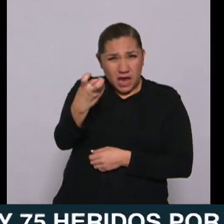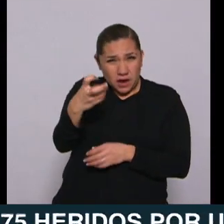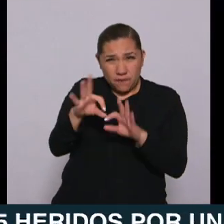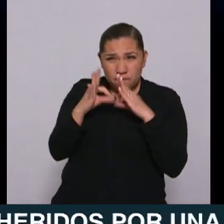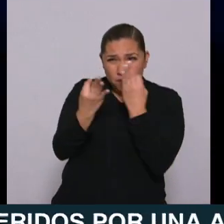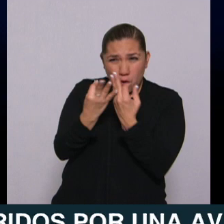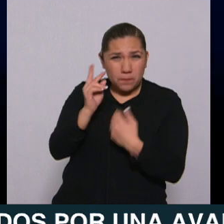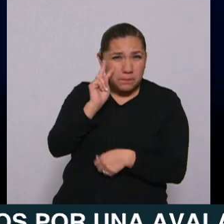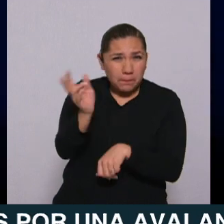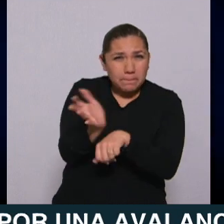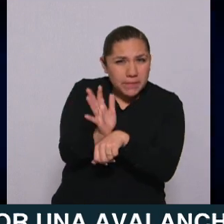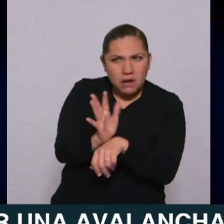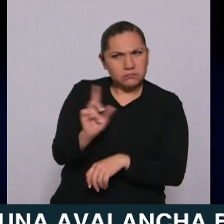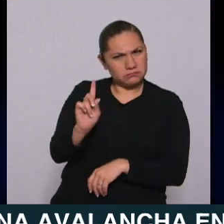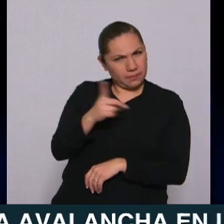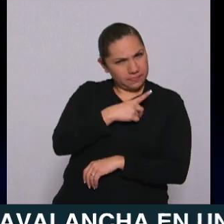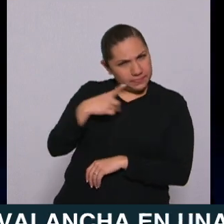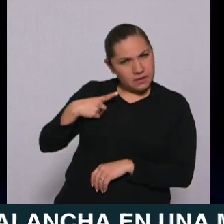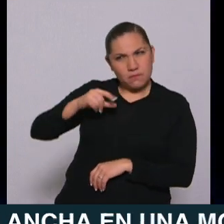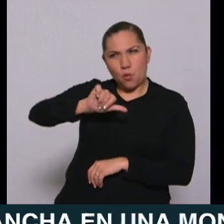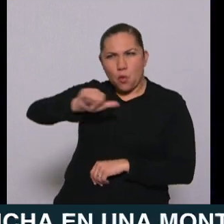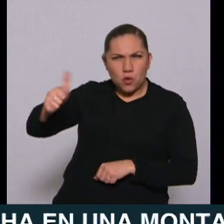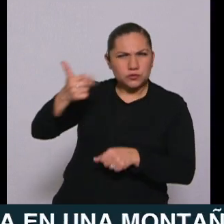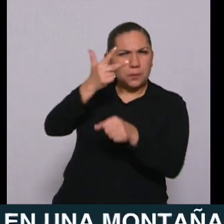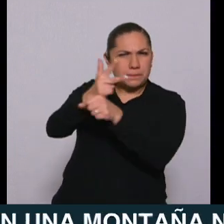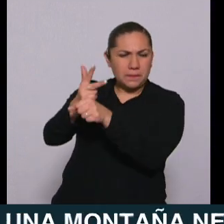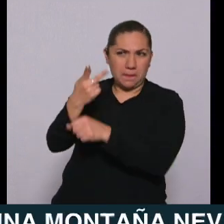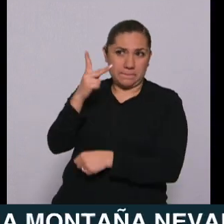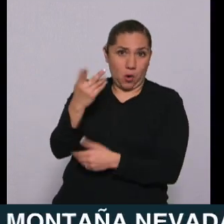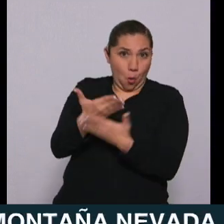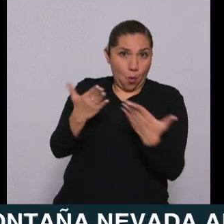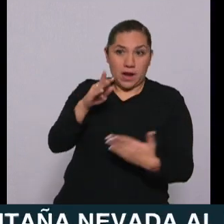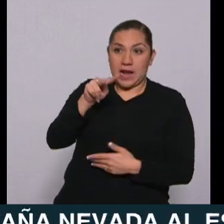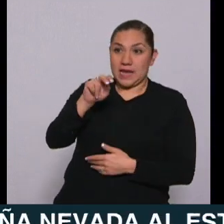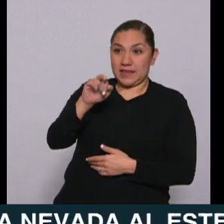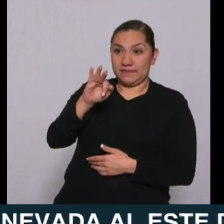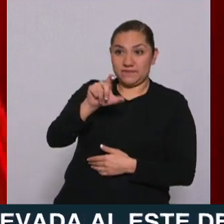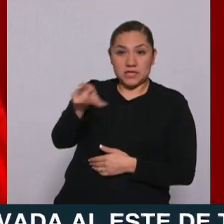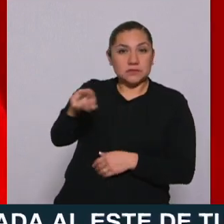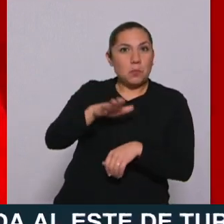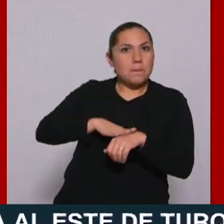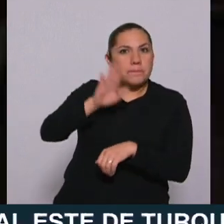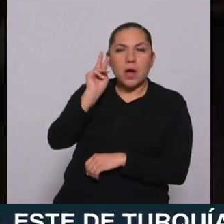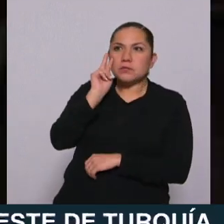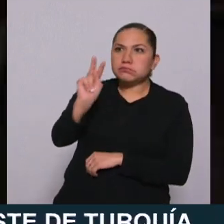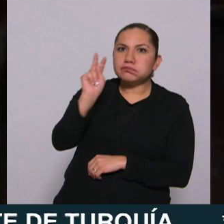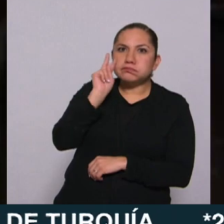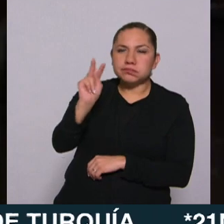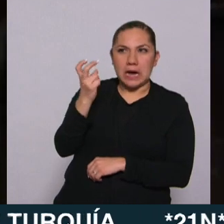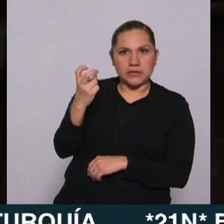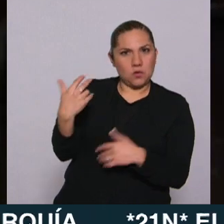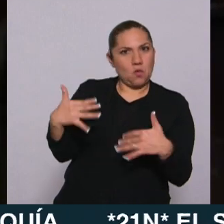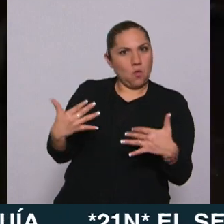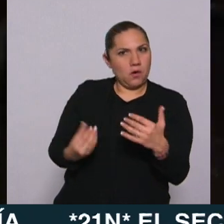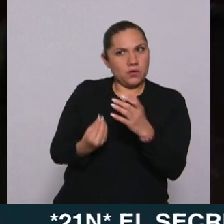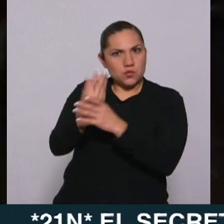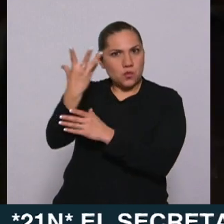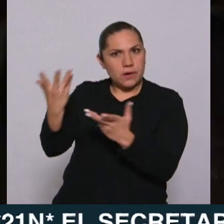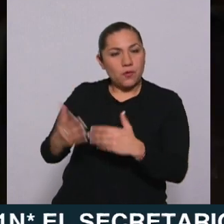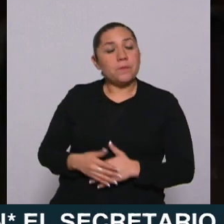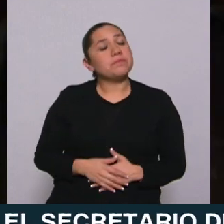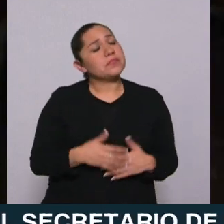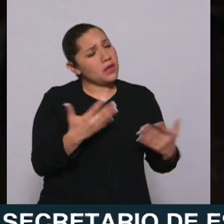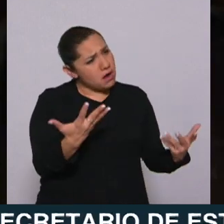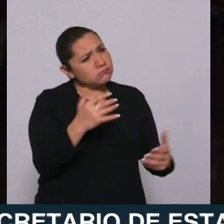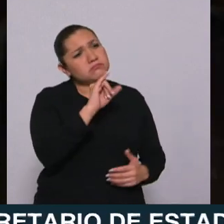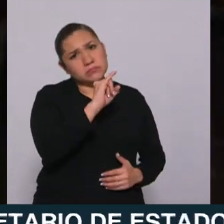algo muy nuevo. Bueno, voy a decir algo que es importante. Hay una asociación que reúne, la Motion Picture